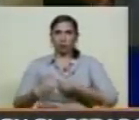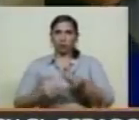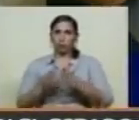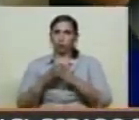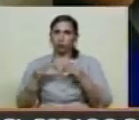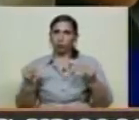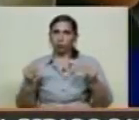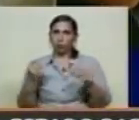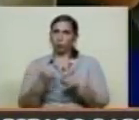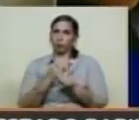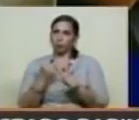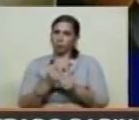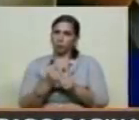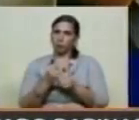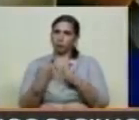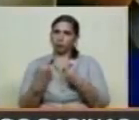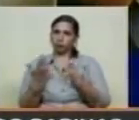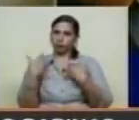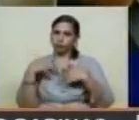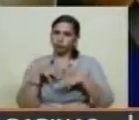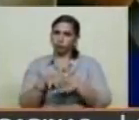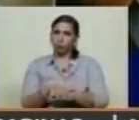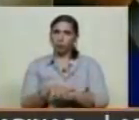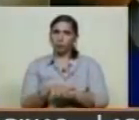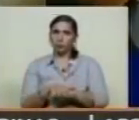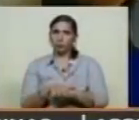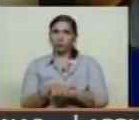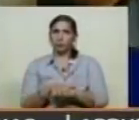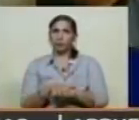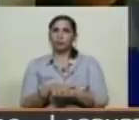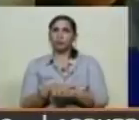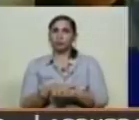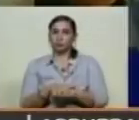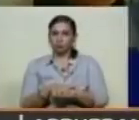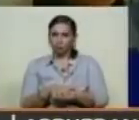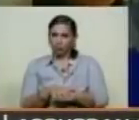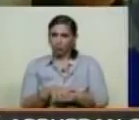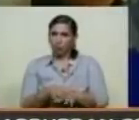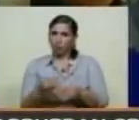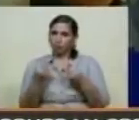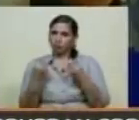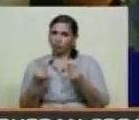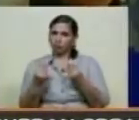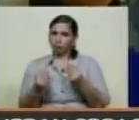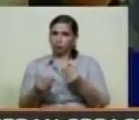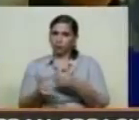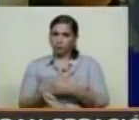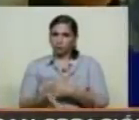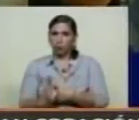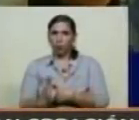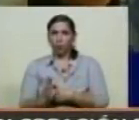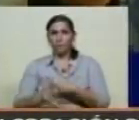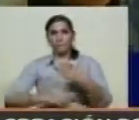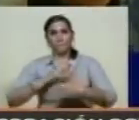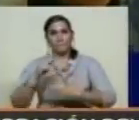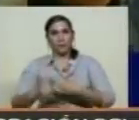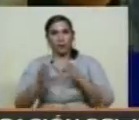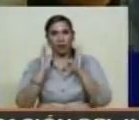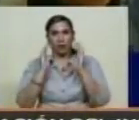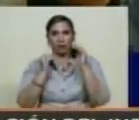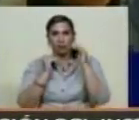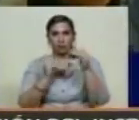y formar parte modestamente pero con mucha firmeza del Plan Integral de Atención a la